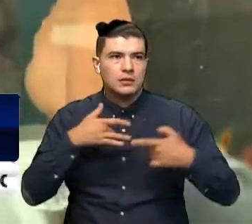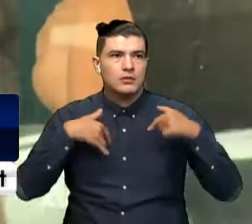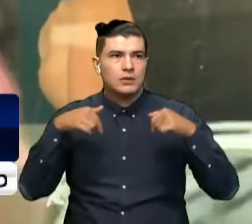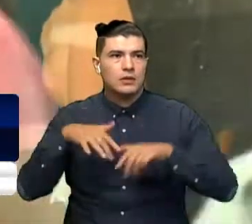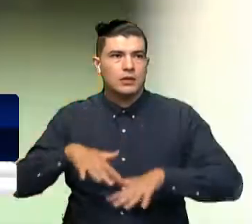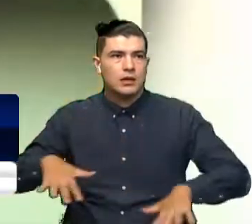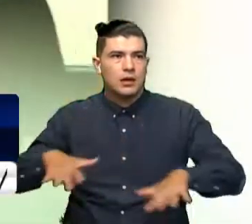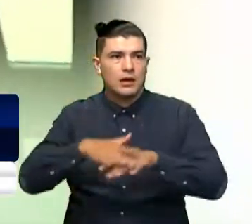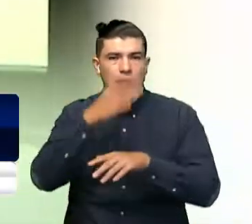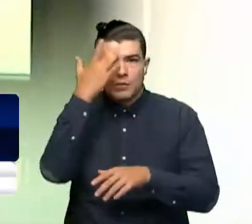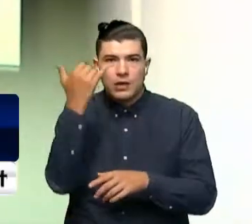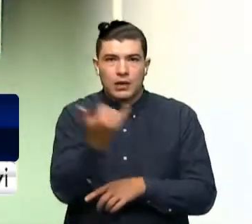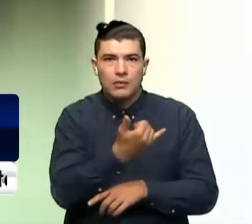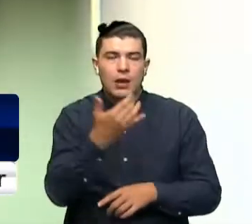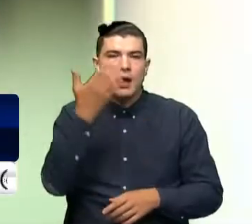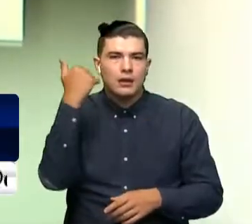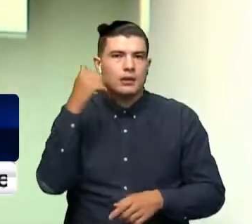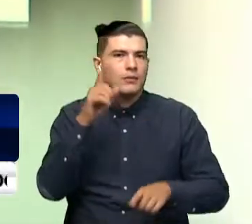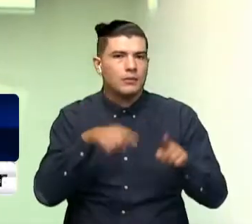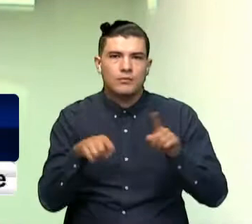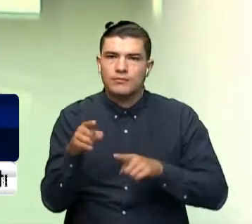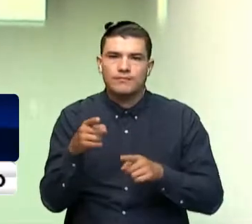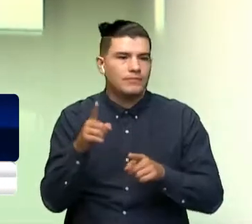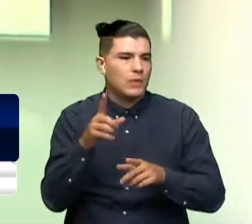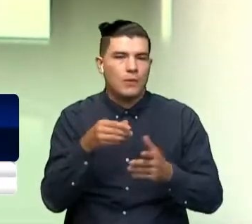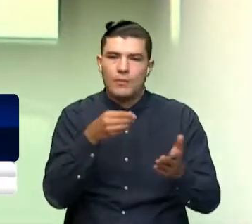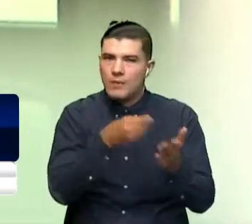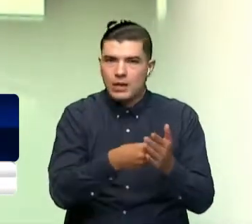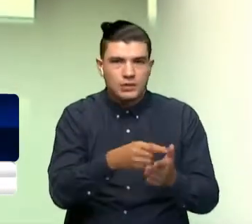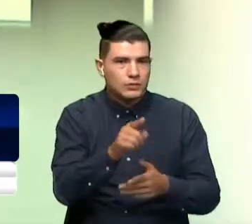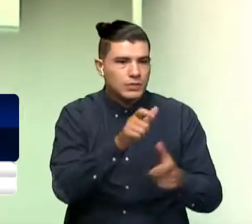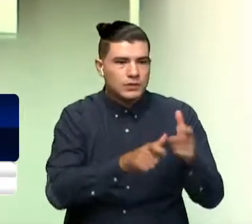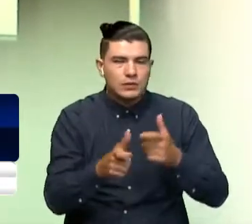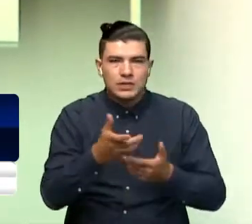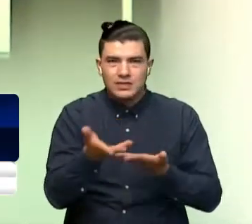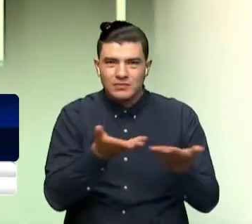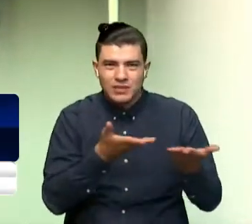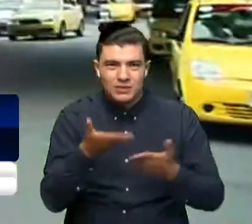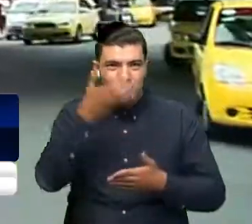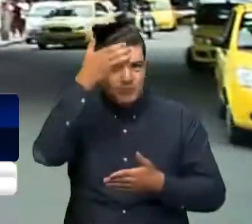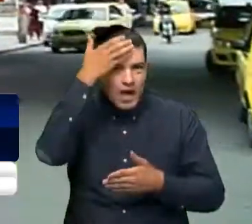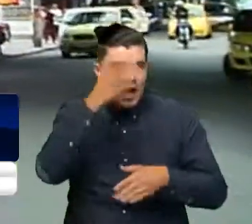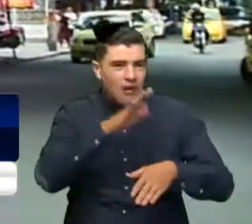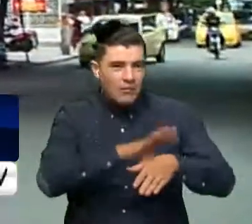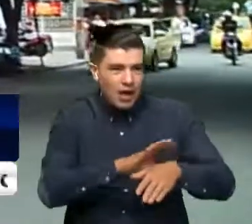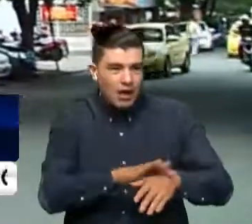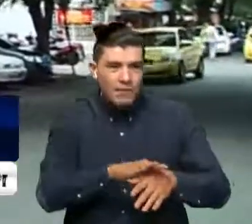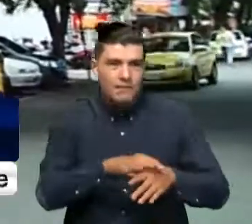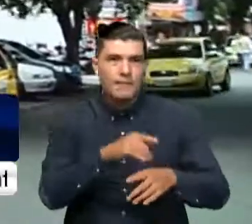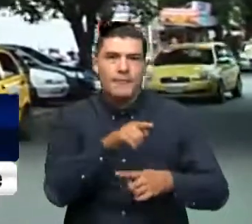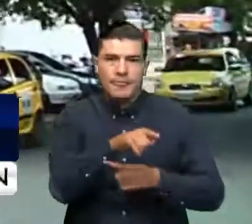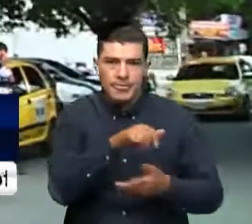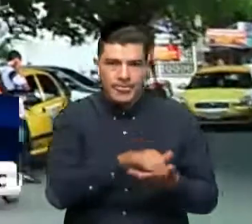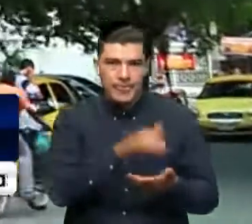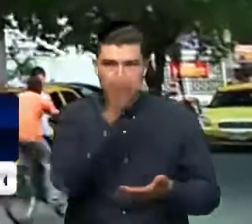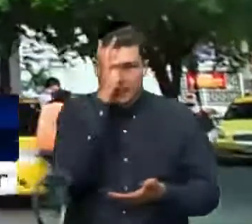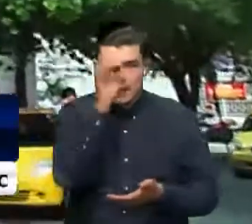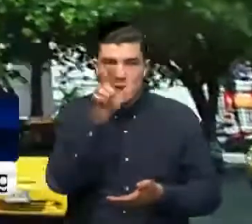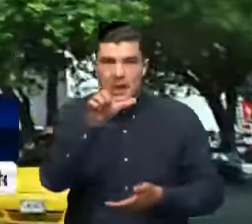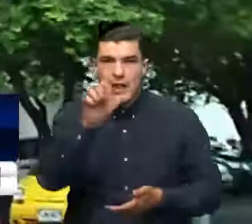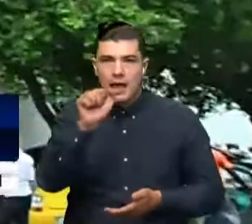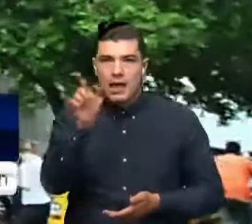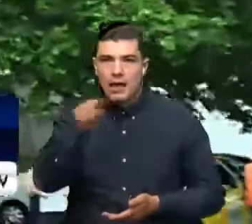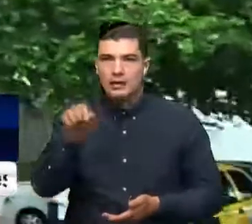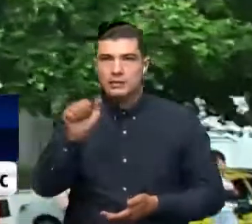a que han presentado incumplimientos de pago con el personal médico en las diferentes entidades de salud entre ellas la clínica de la salle de